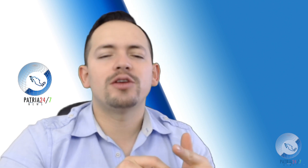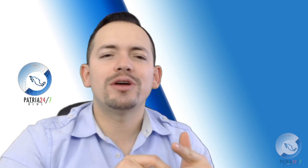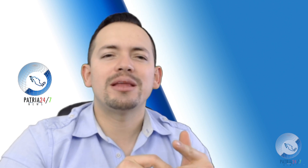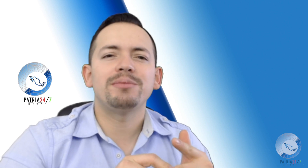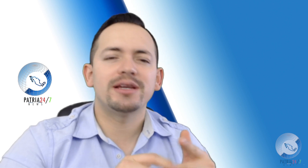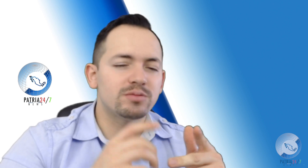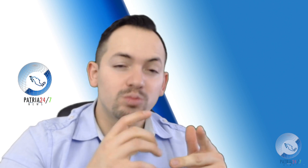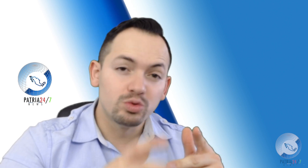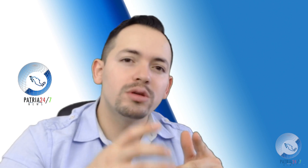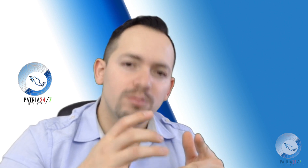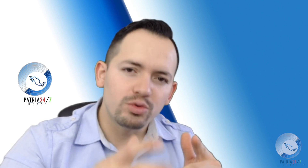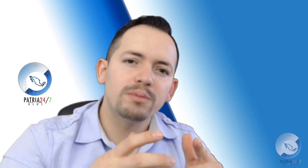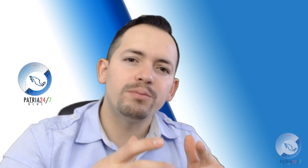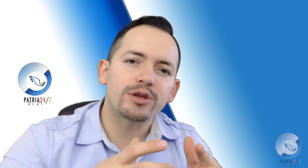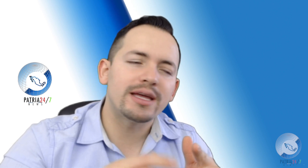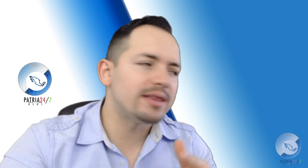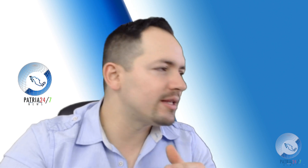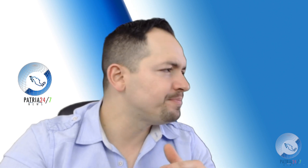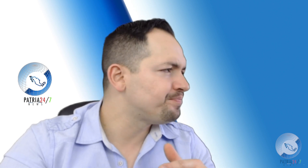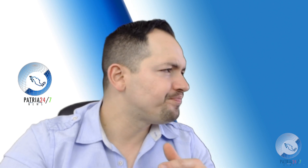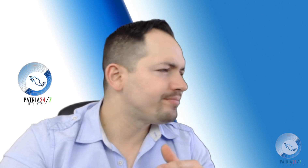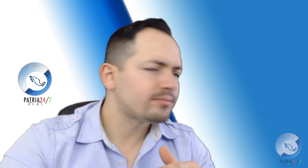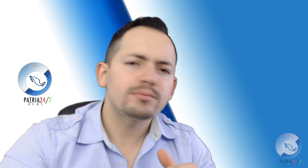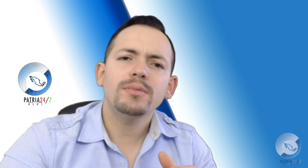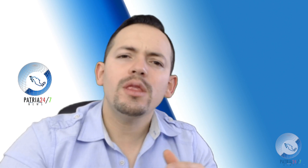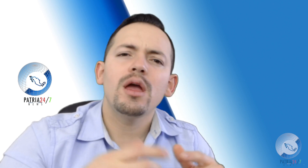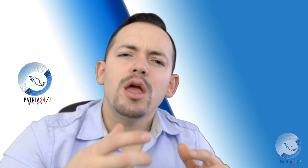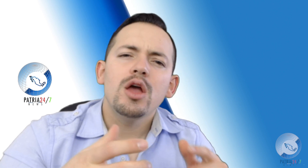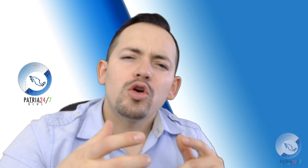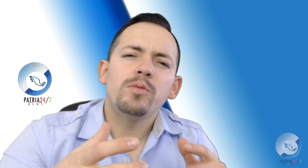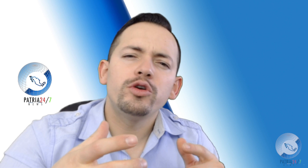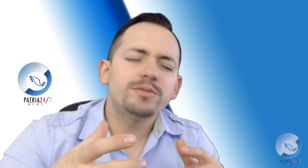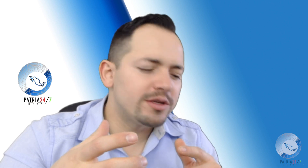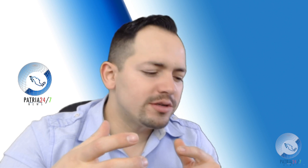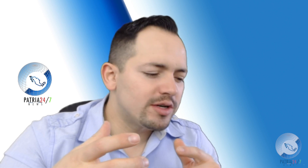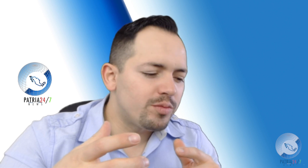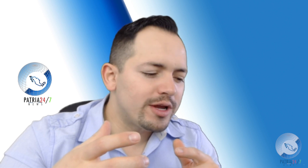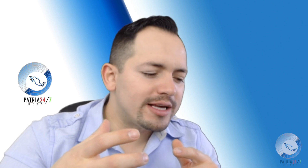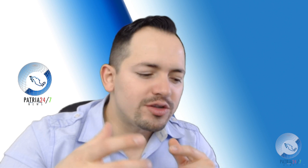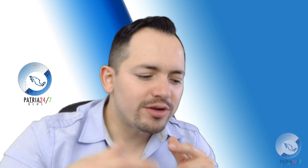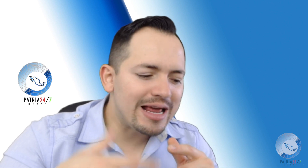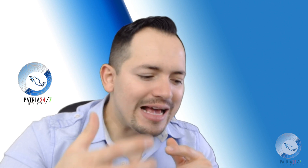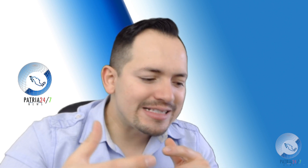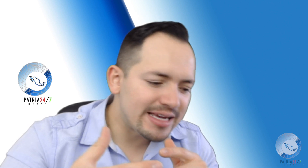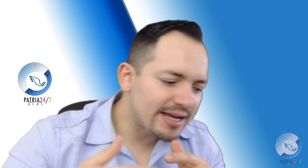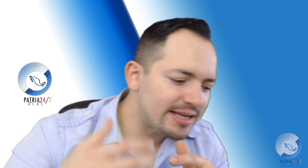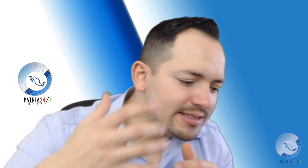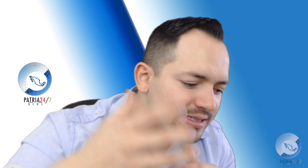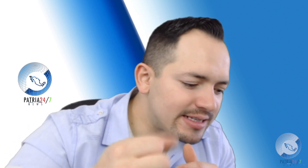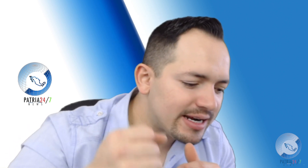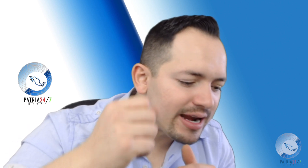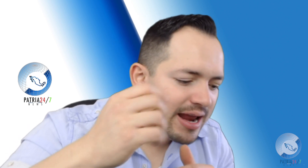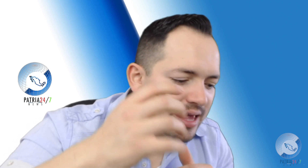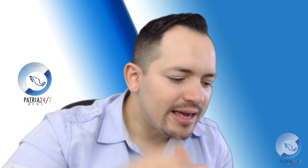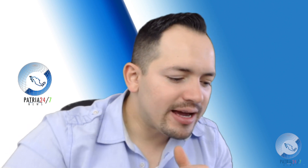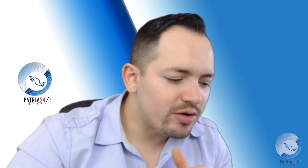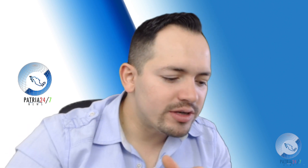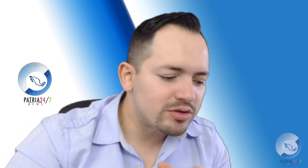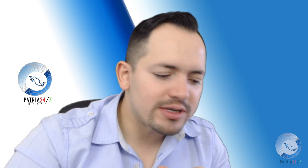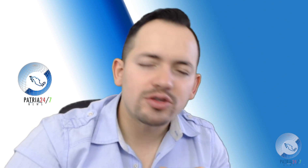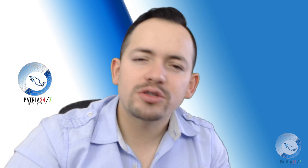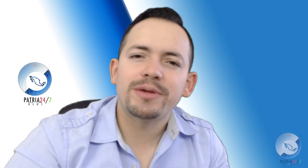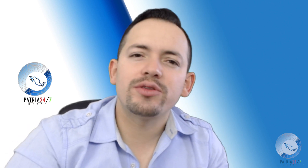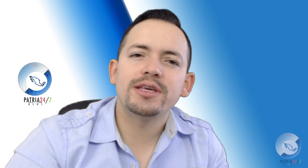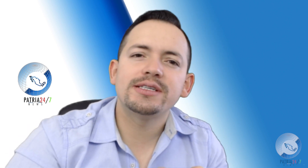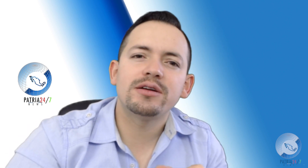que creo que también es muy, muy importante, cómo los medios de comunicación se acercan, llegan con